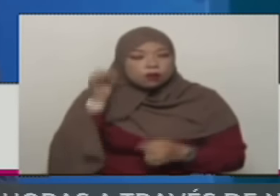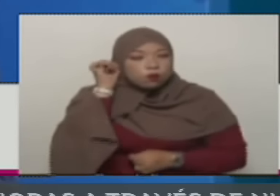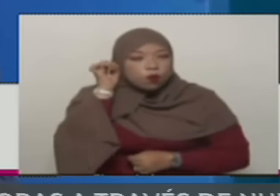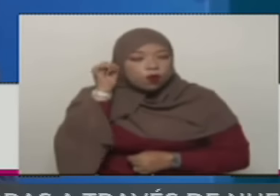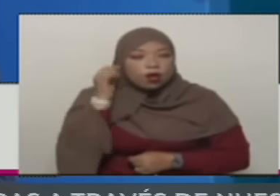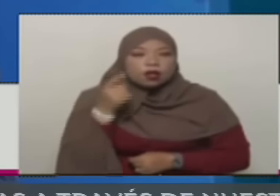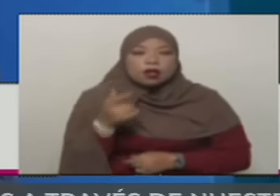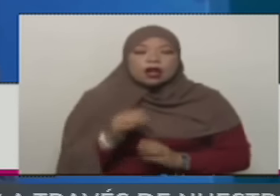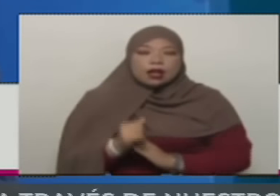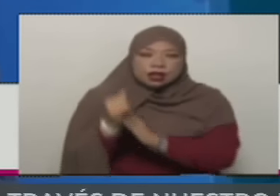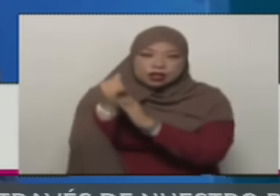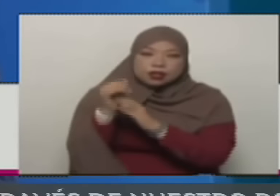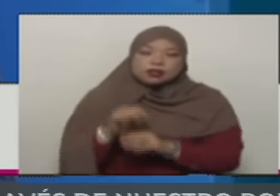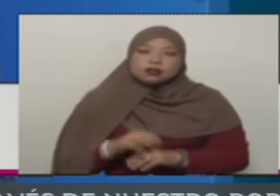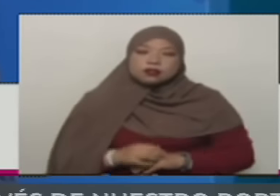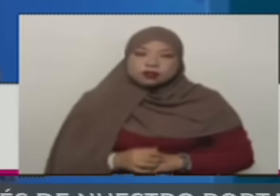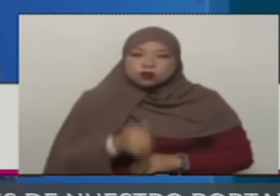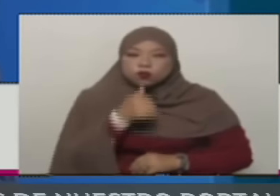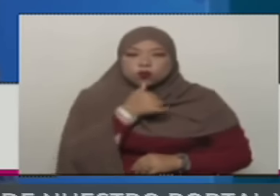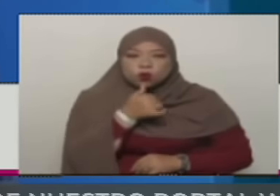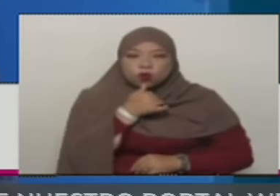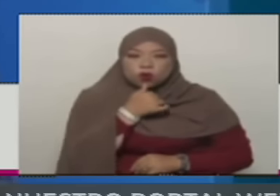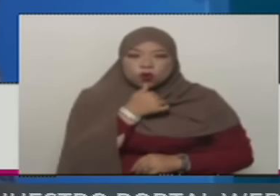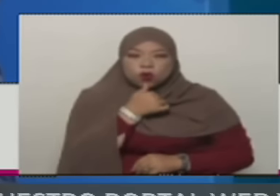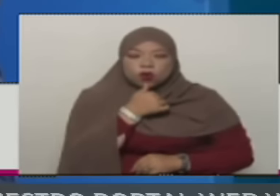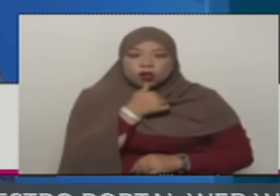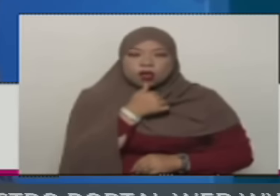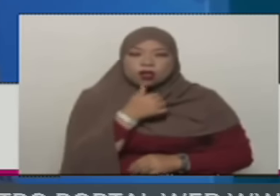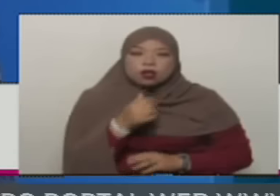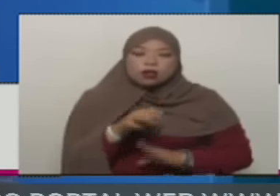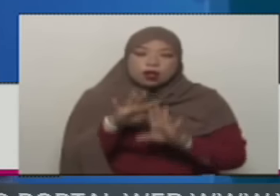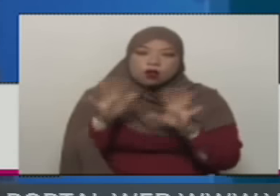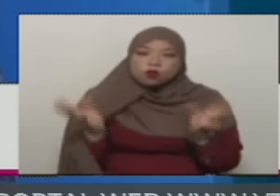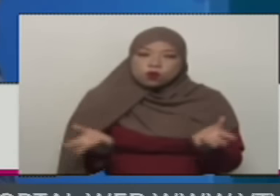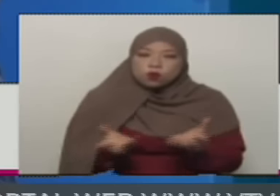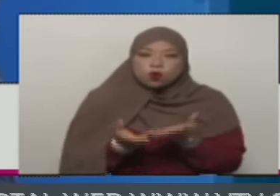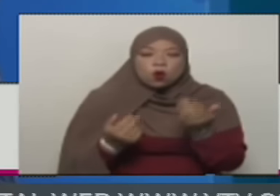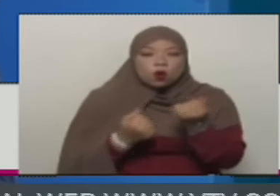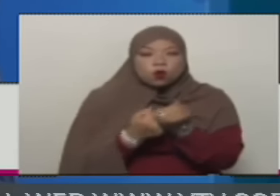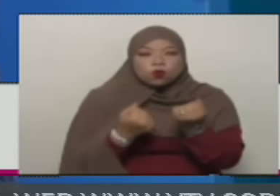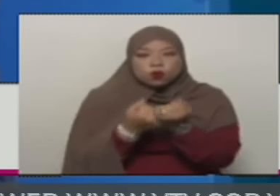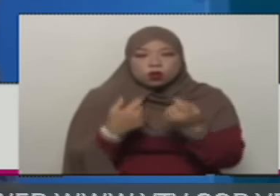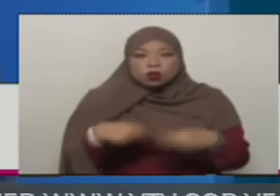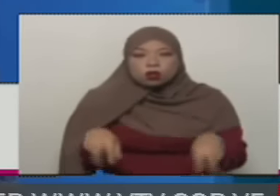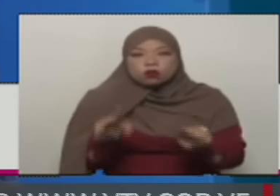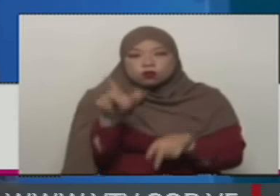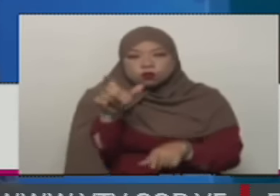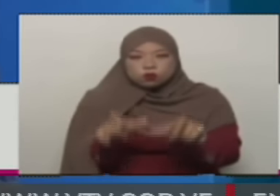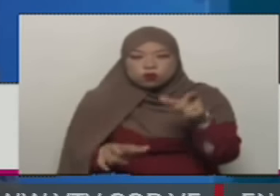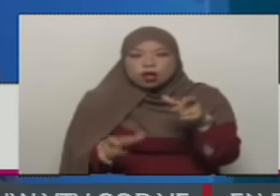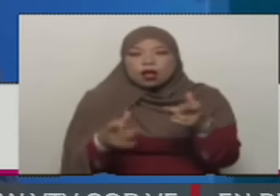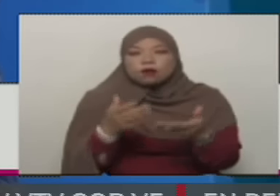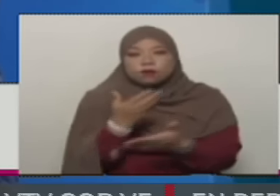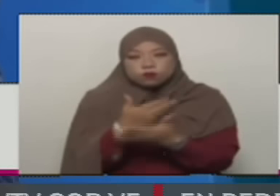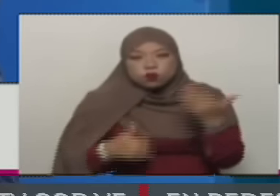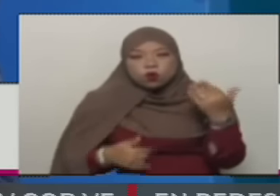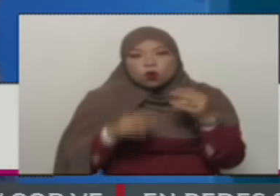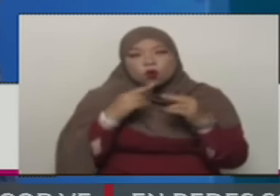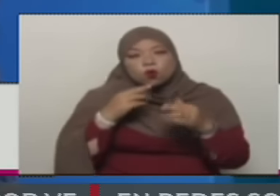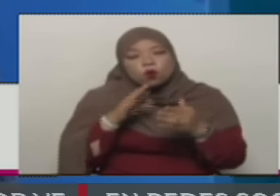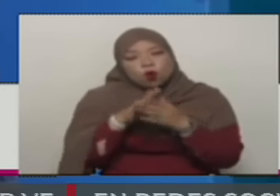verdadera lideresa y tiene a su lado a un gigante de América Latina, a un valiente que es Mel Zelaya. Por eso nosotros le